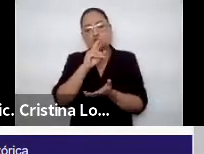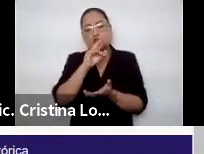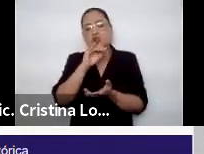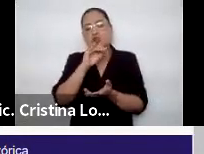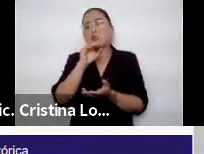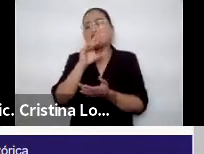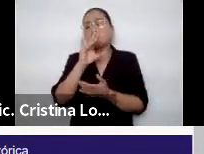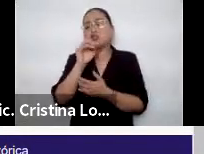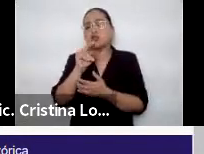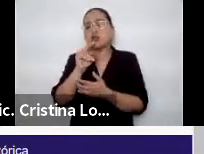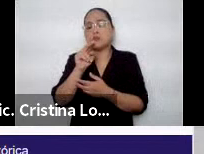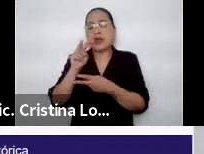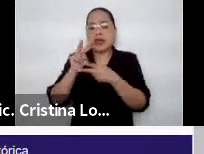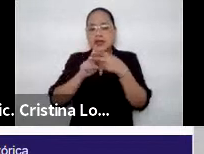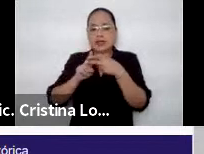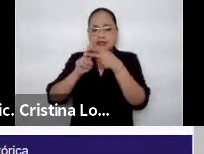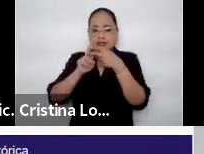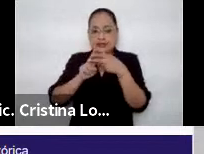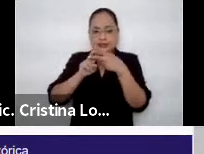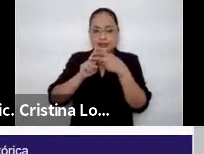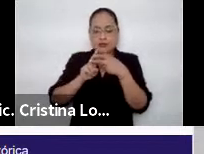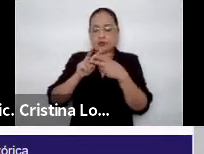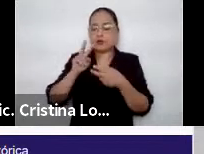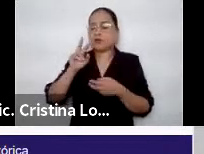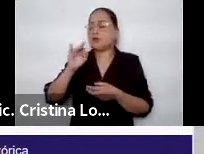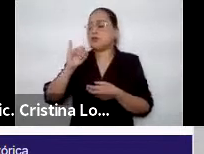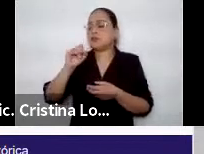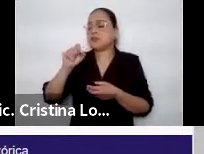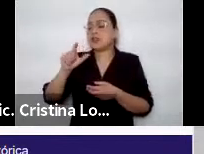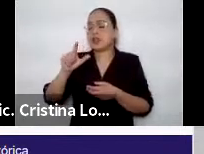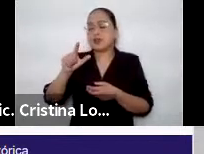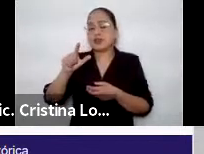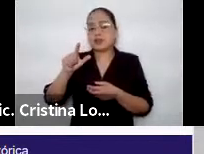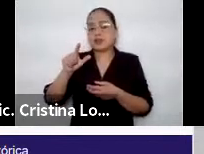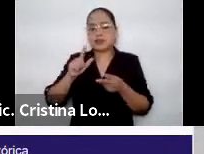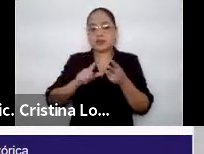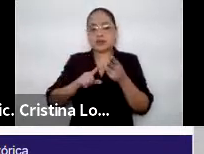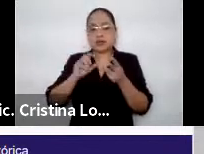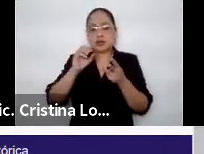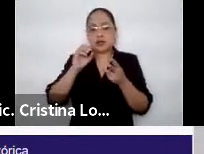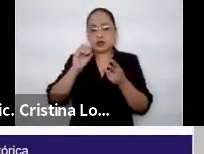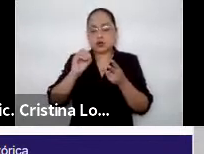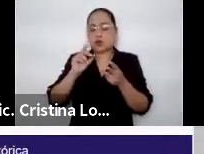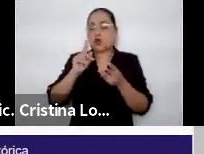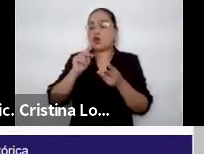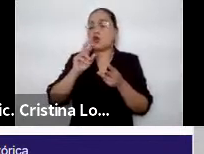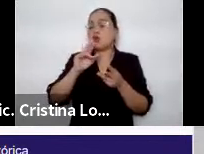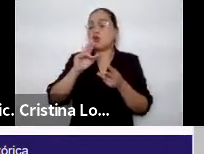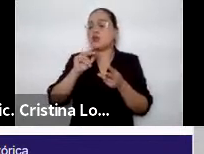contribuciones, asterisco, o fiscal o tributaria,